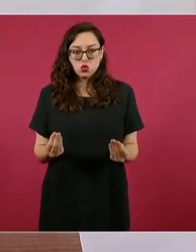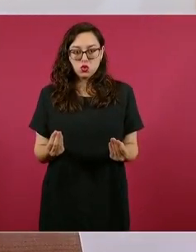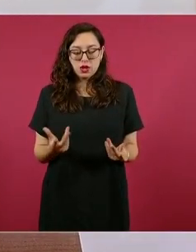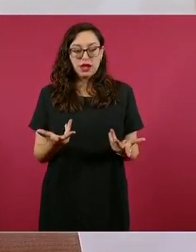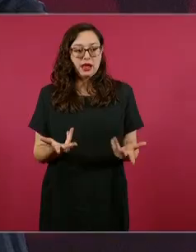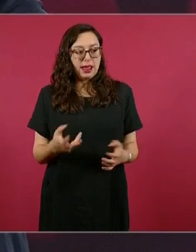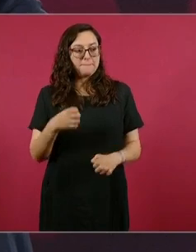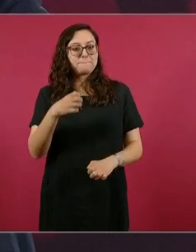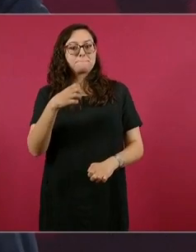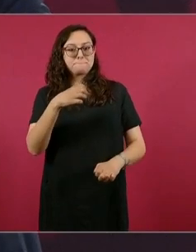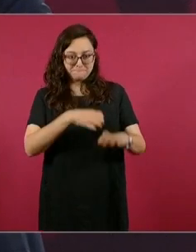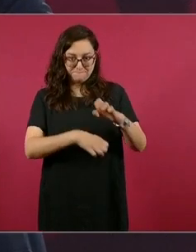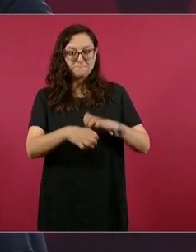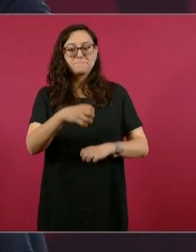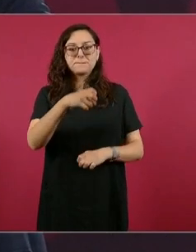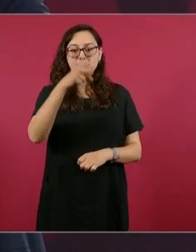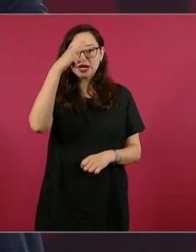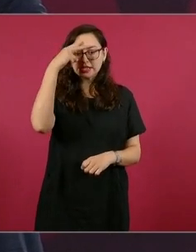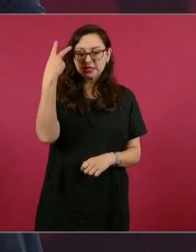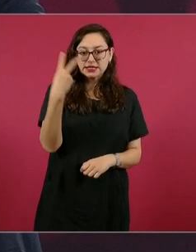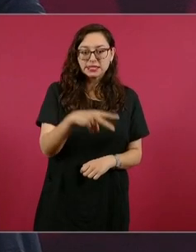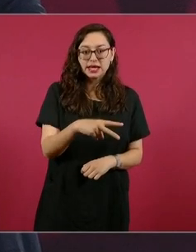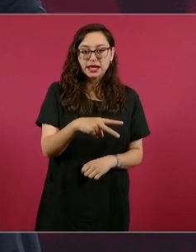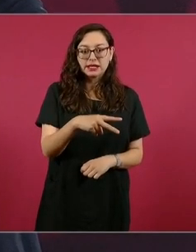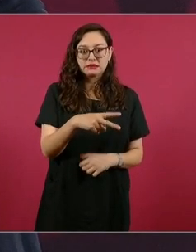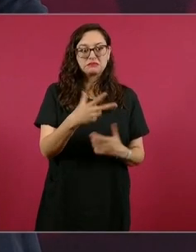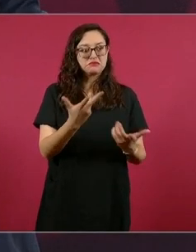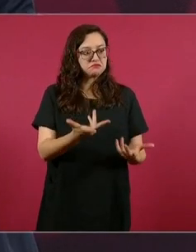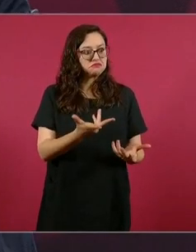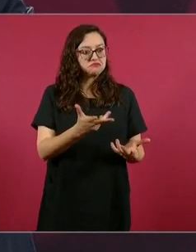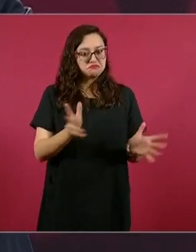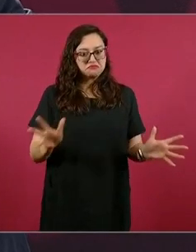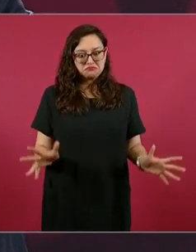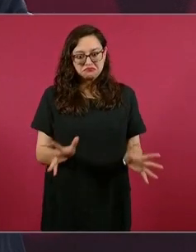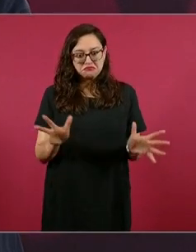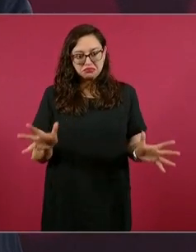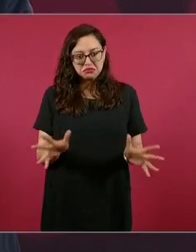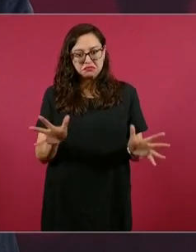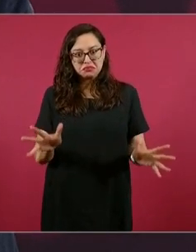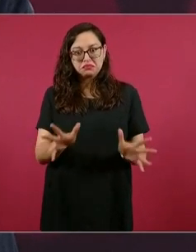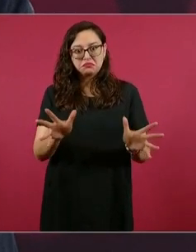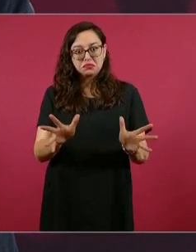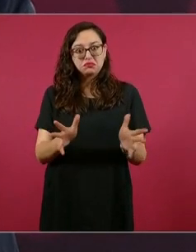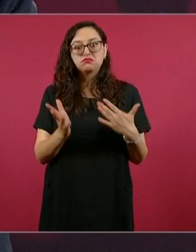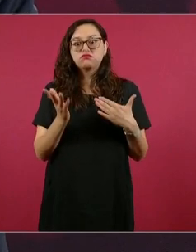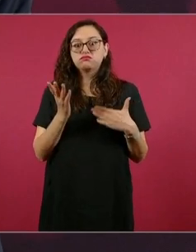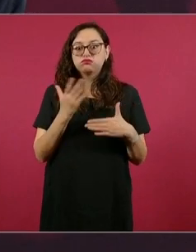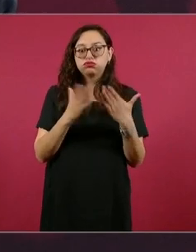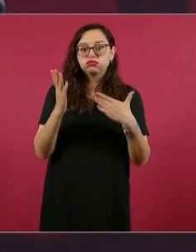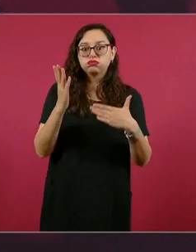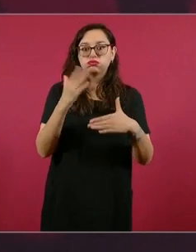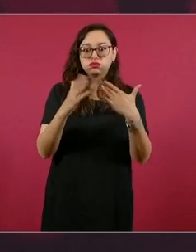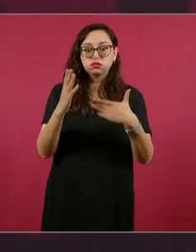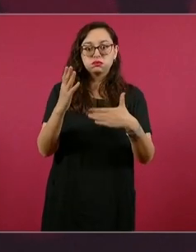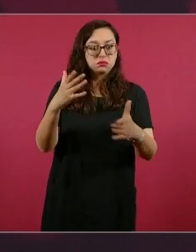empresarios mexicanos y les ha ido muy bien. Tú puedes